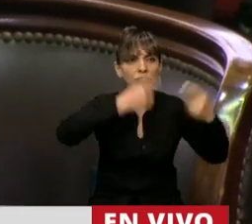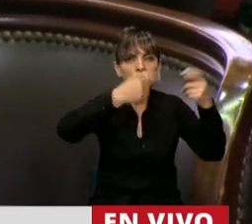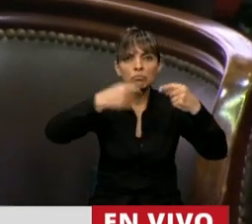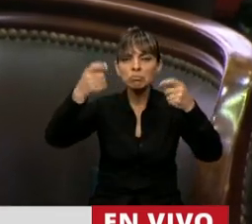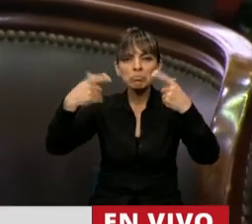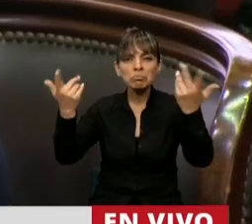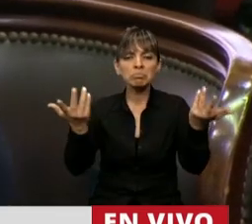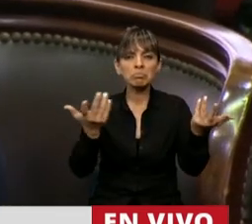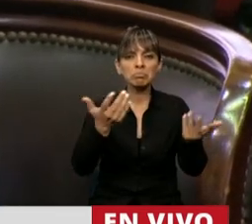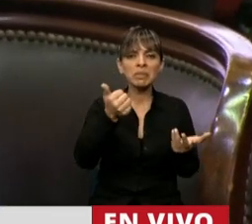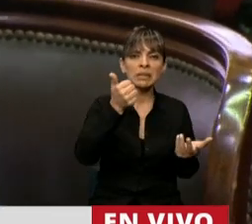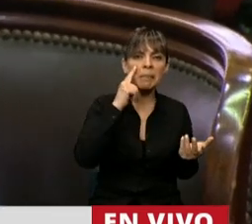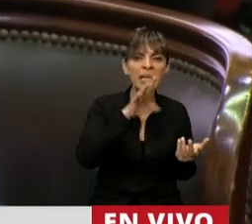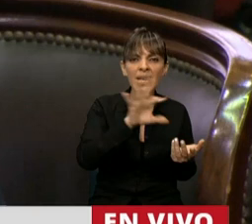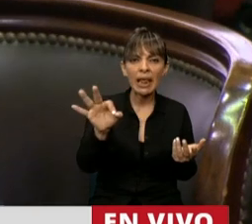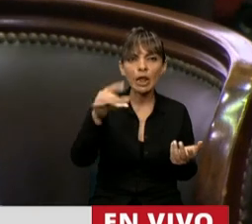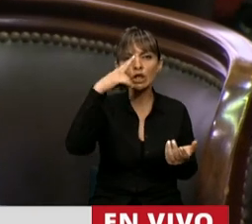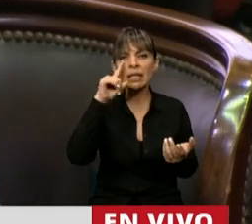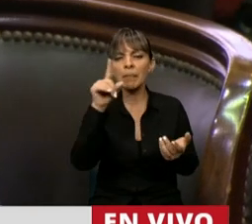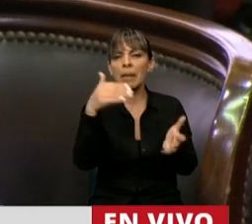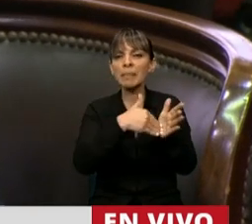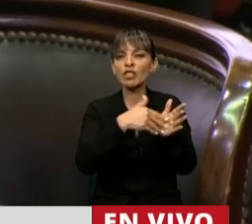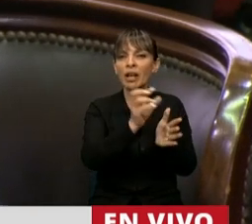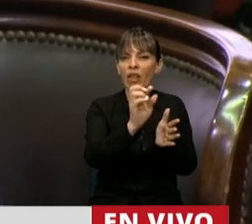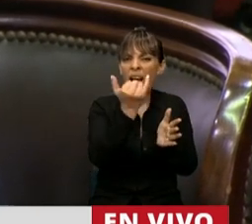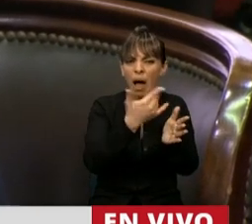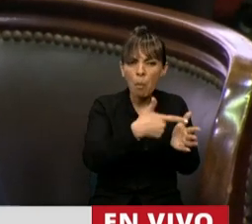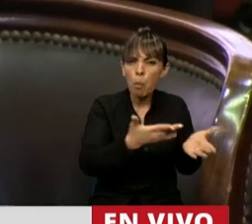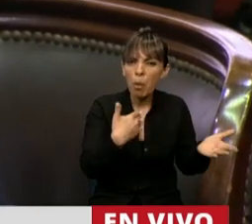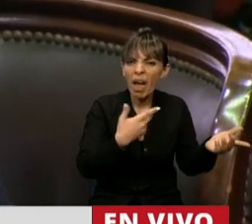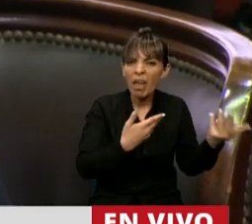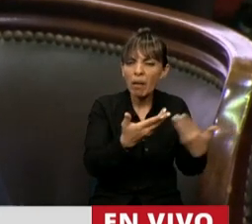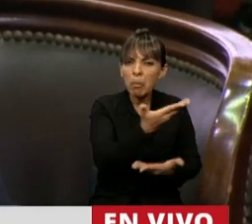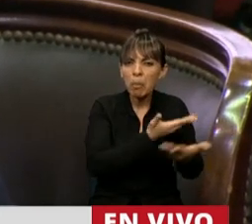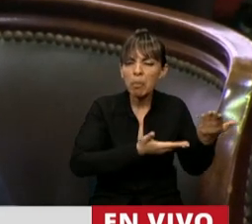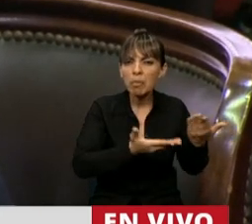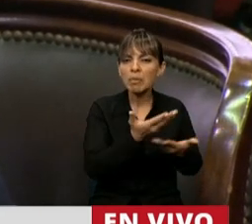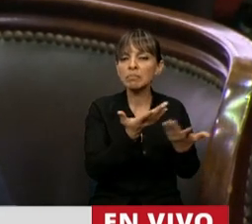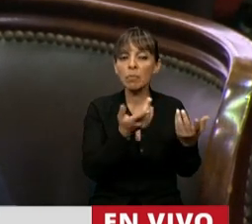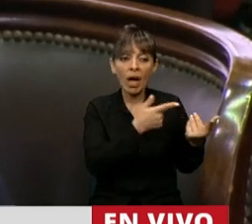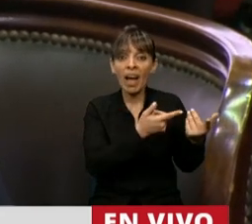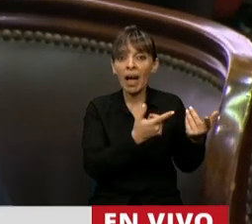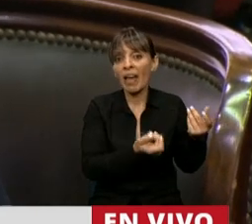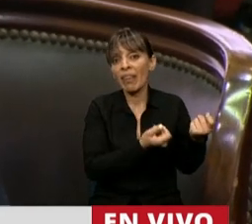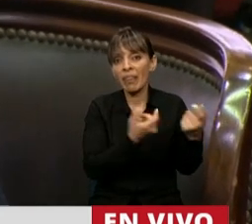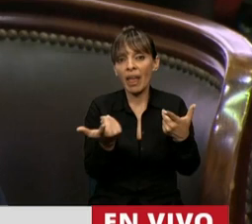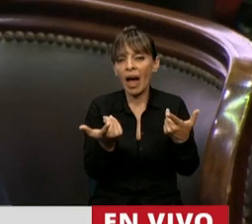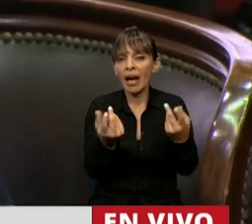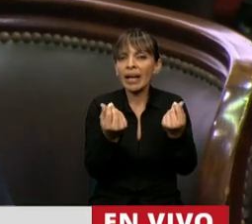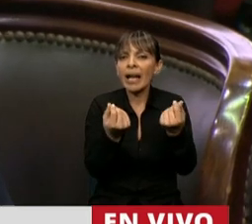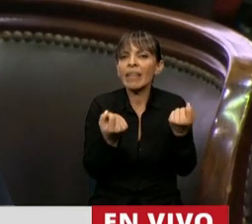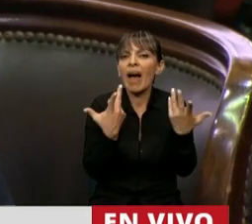6.500, 7.000 millones de dólares, porque ponen la calidad del talento